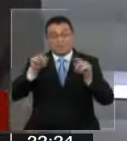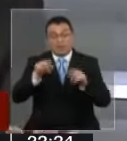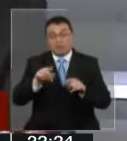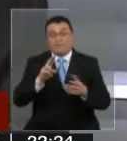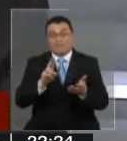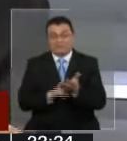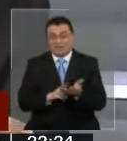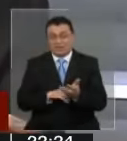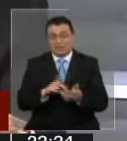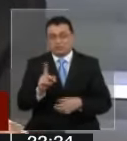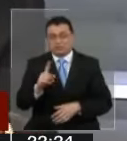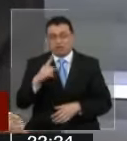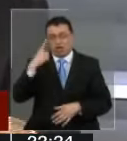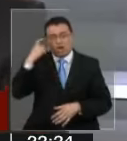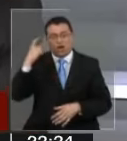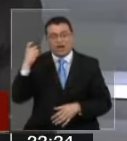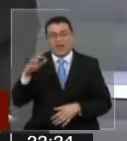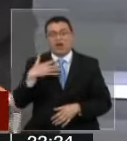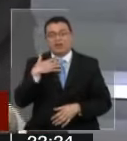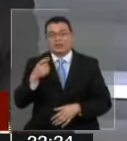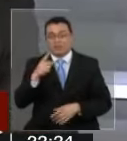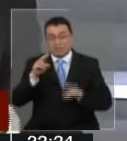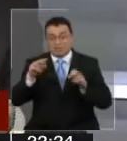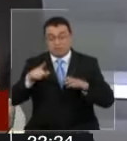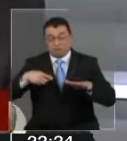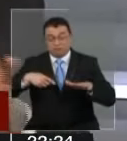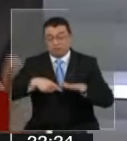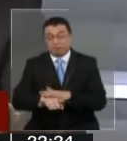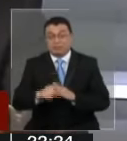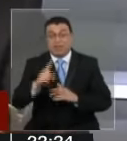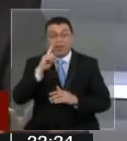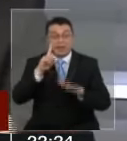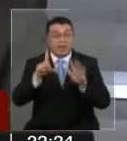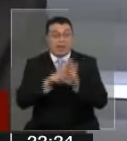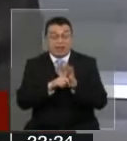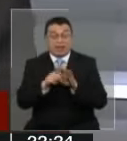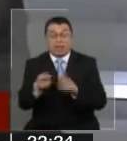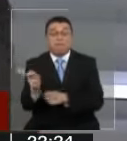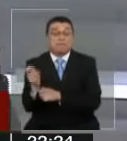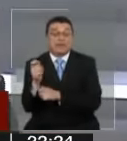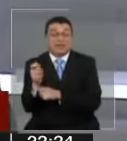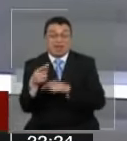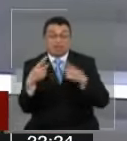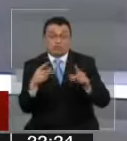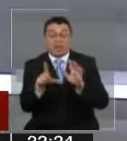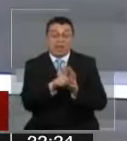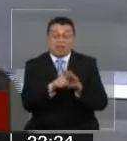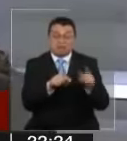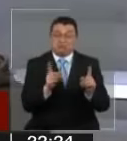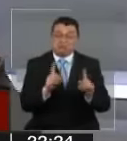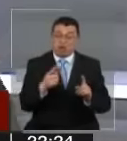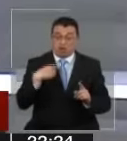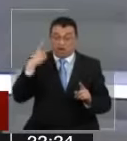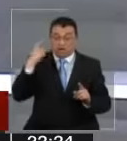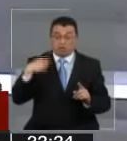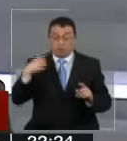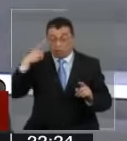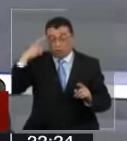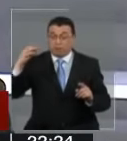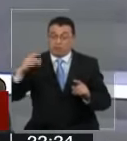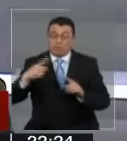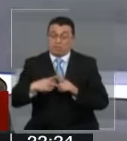verdad no creo que sea un tema que haya permeado, digamos, como ilegítimo a nivel de los pescadores la ley de pesca. Pero bueno, son opiniones, digamos,